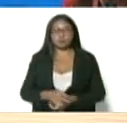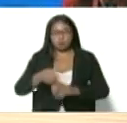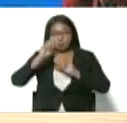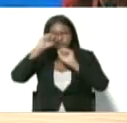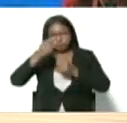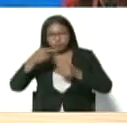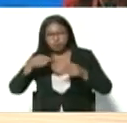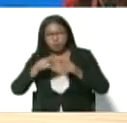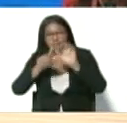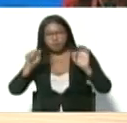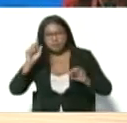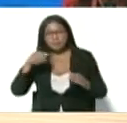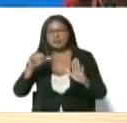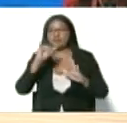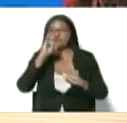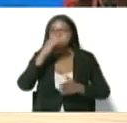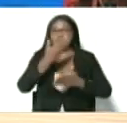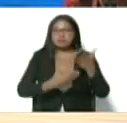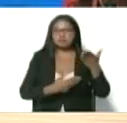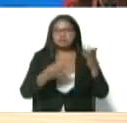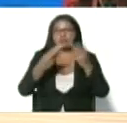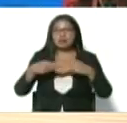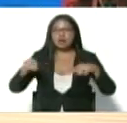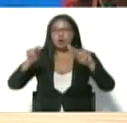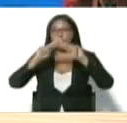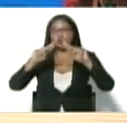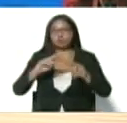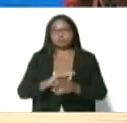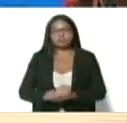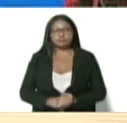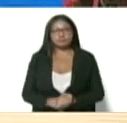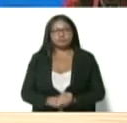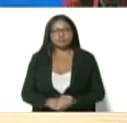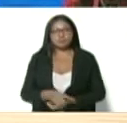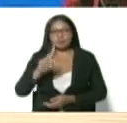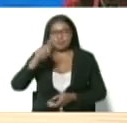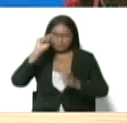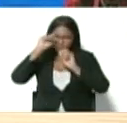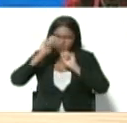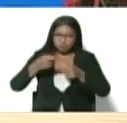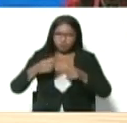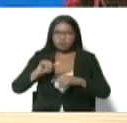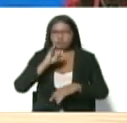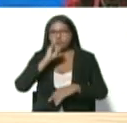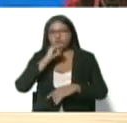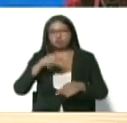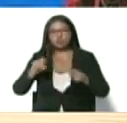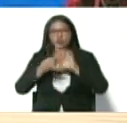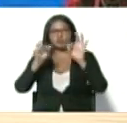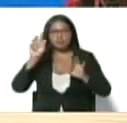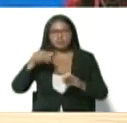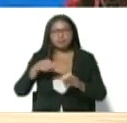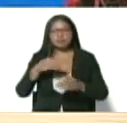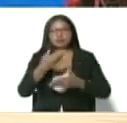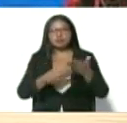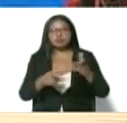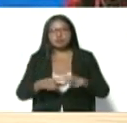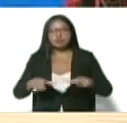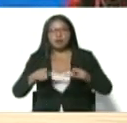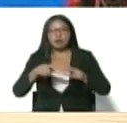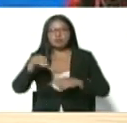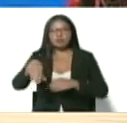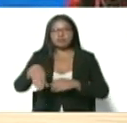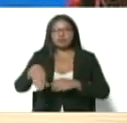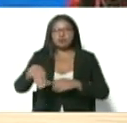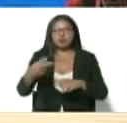así por el informe de naciones unidas y reconocidos así por el informe de el departamento de estado